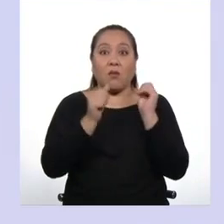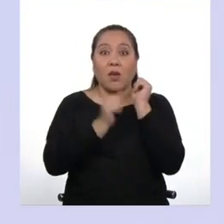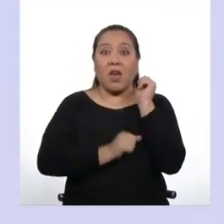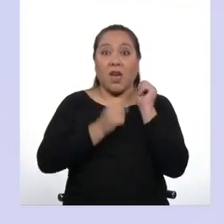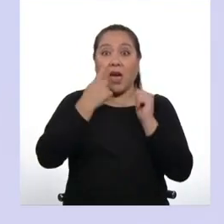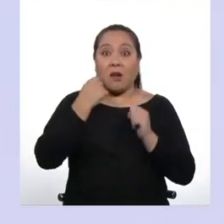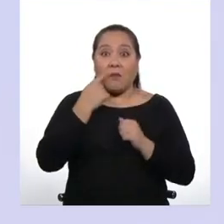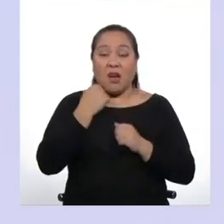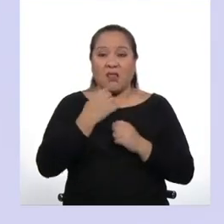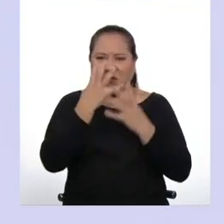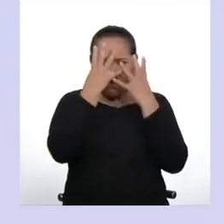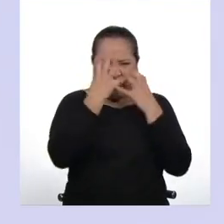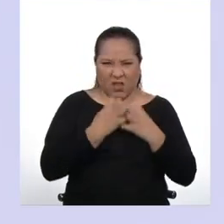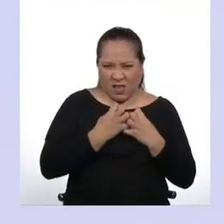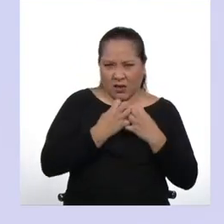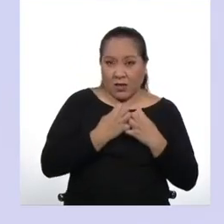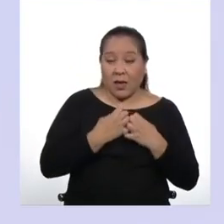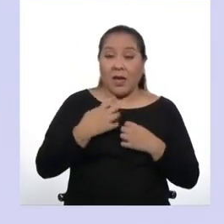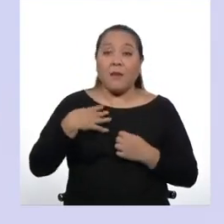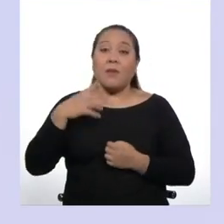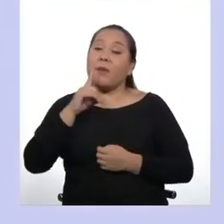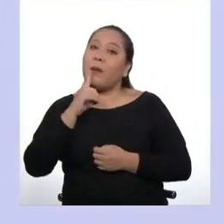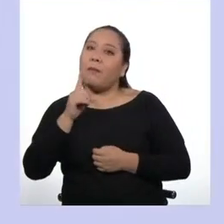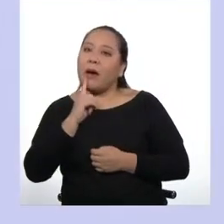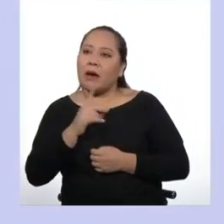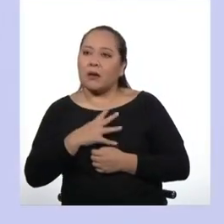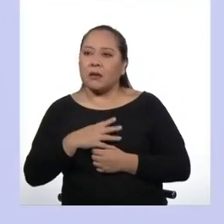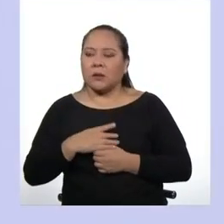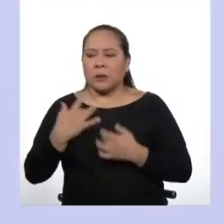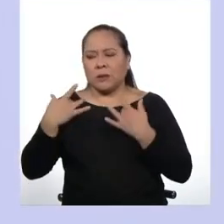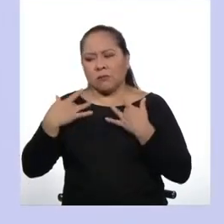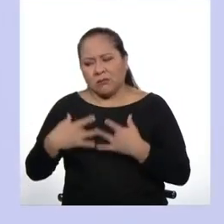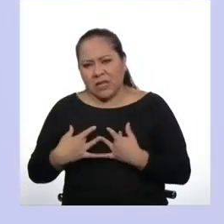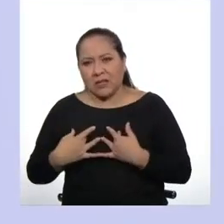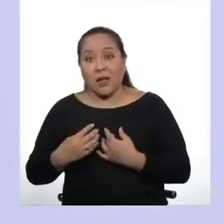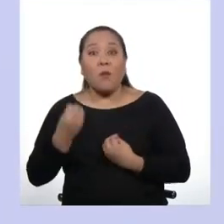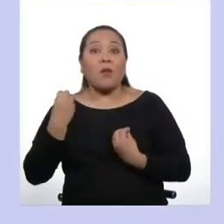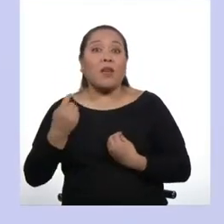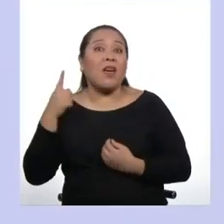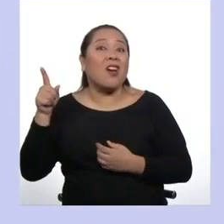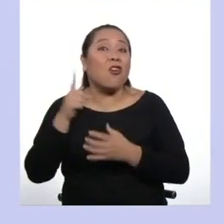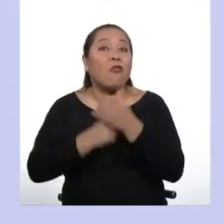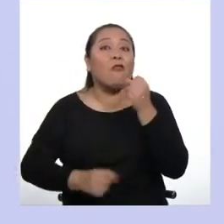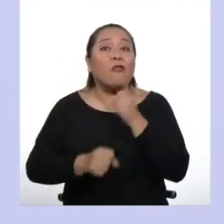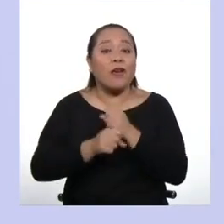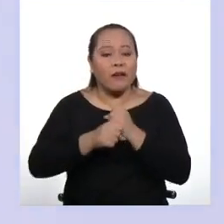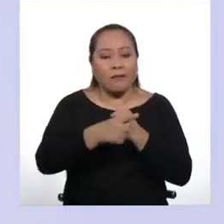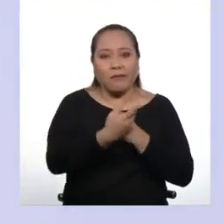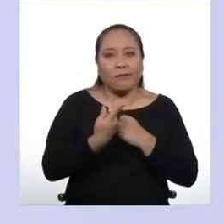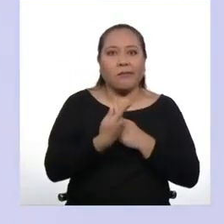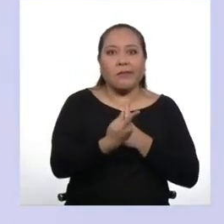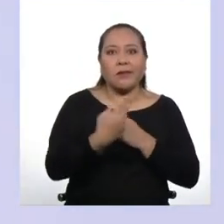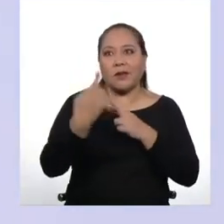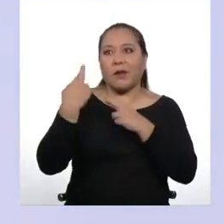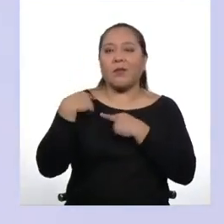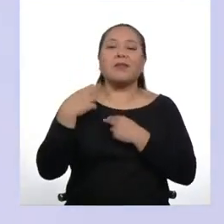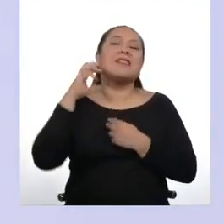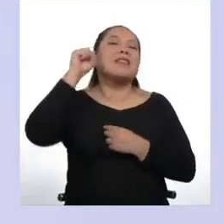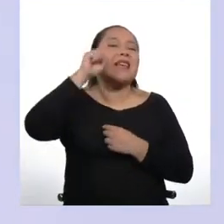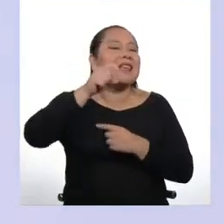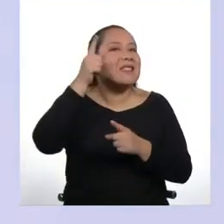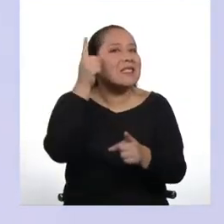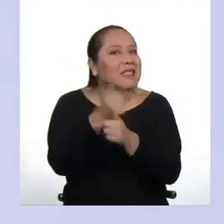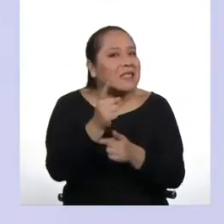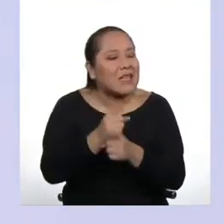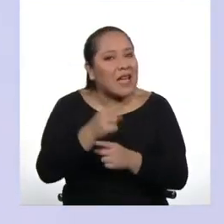podría muy triste porque confía que seamos responsables. Es por eso que dentro de las familias tenemos que hablarnos